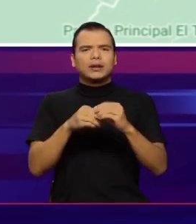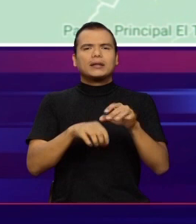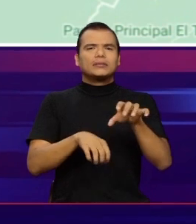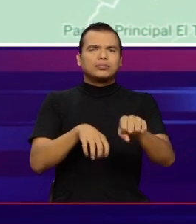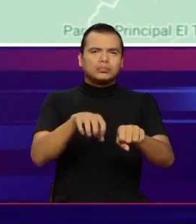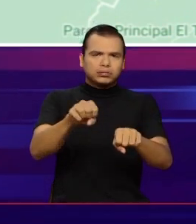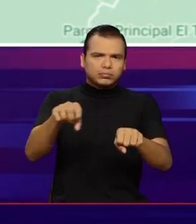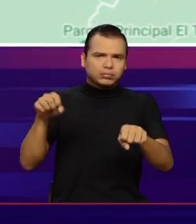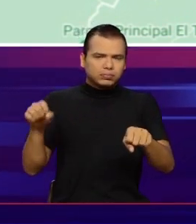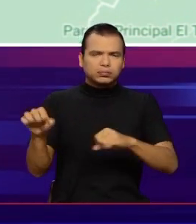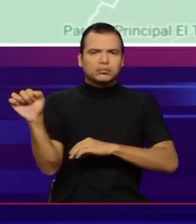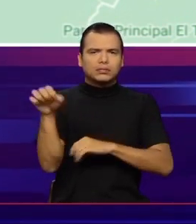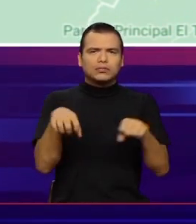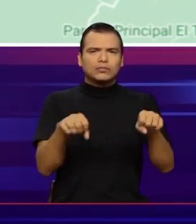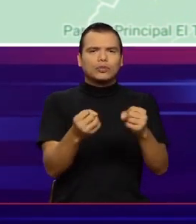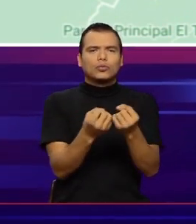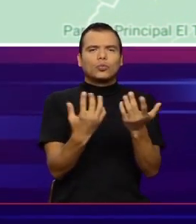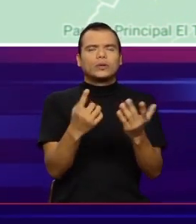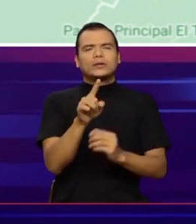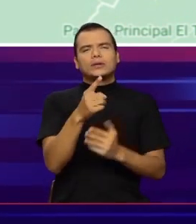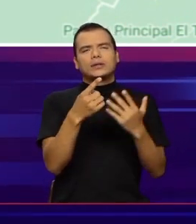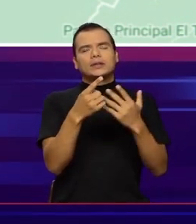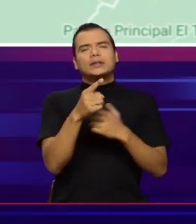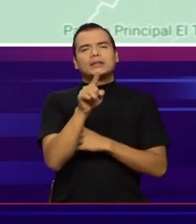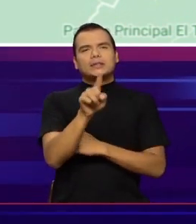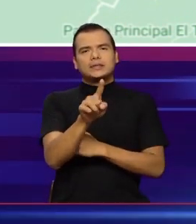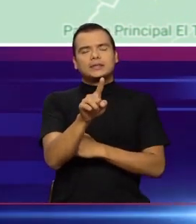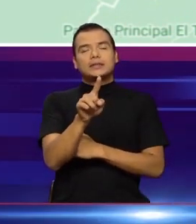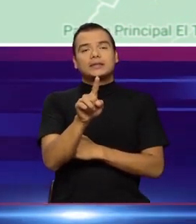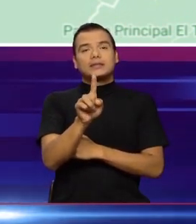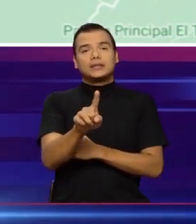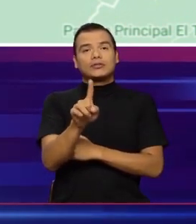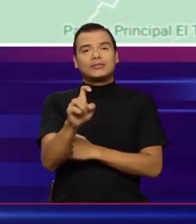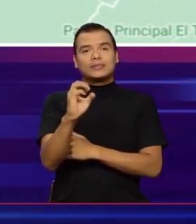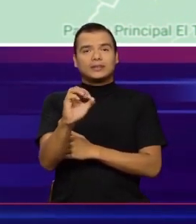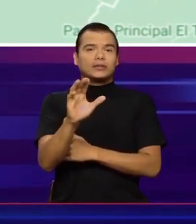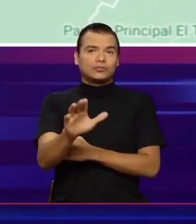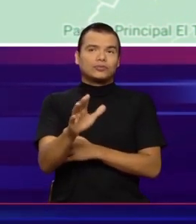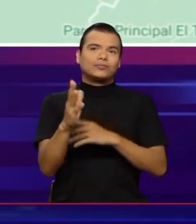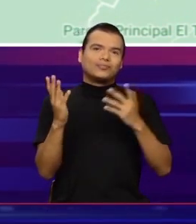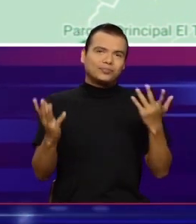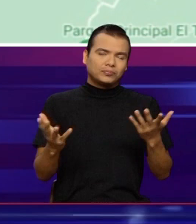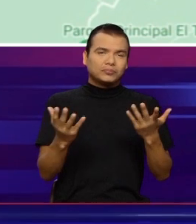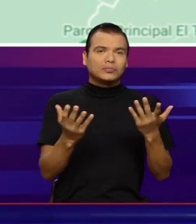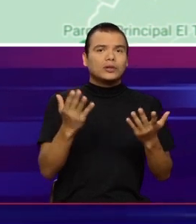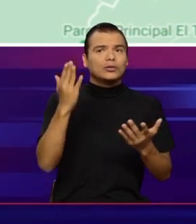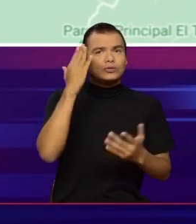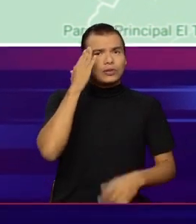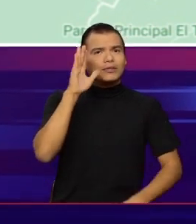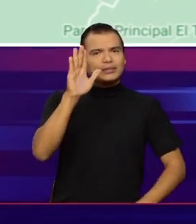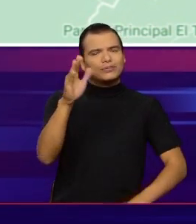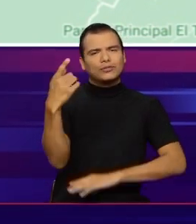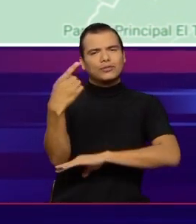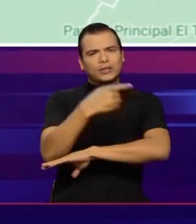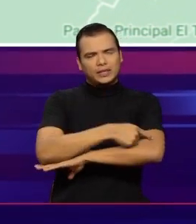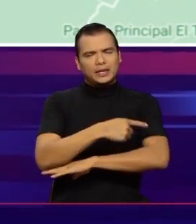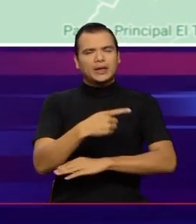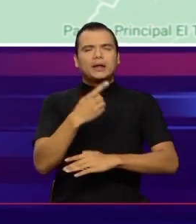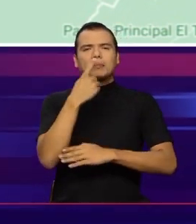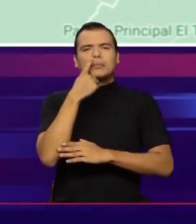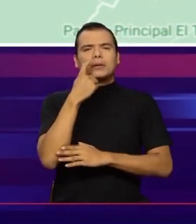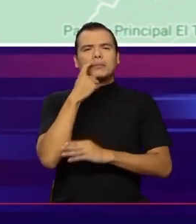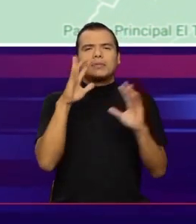cuenta que había festividades del Día del Padre Aunque tuvimos un evento de víctimas fatales hay que recomendarle a la ciudadanía prudencia en la